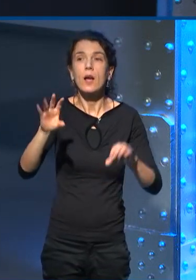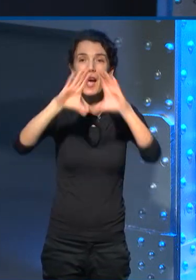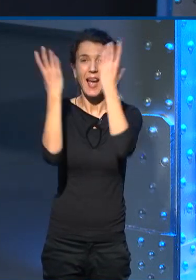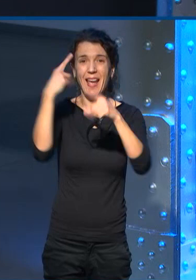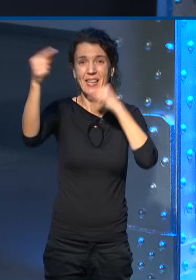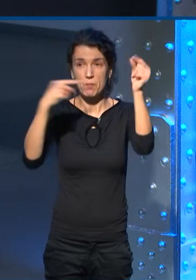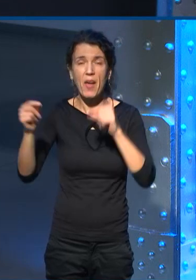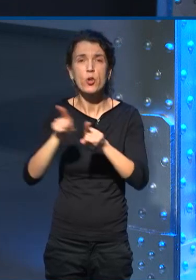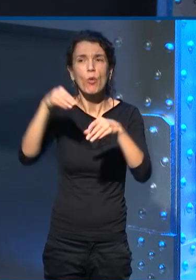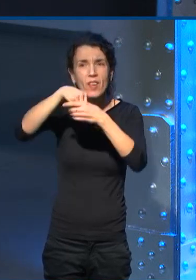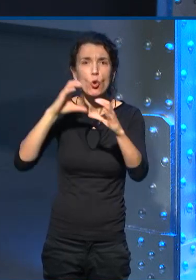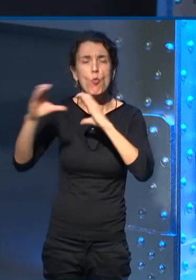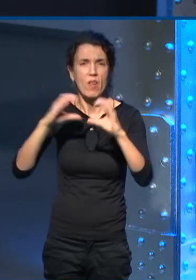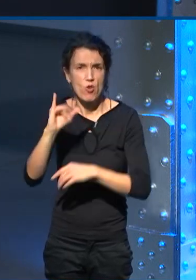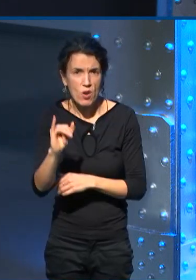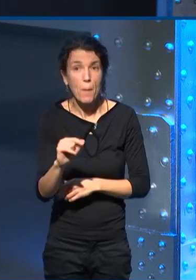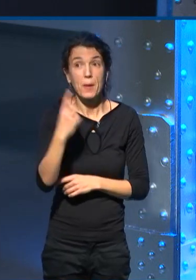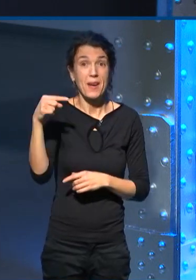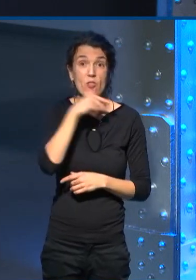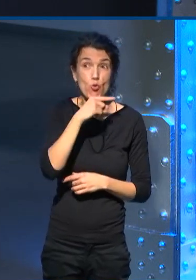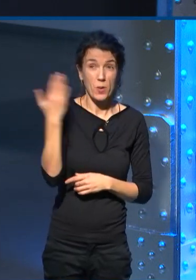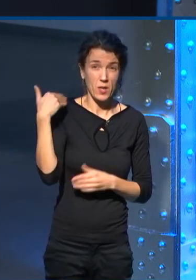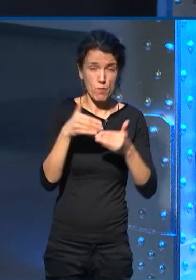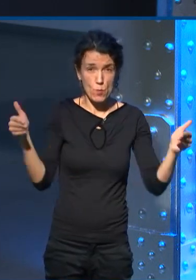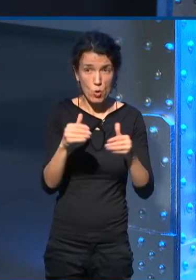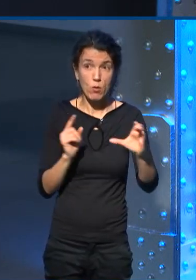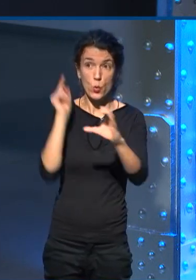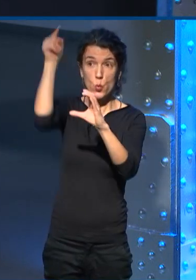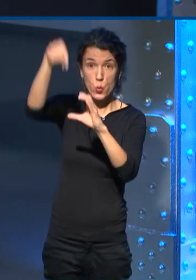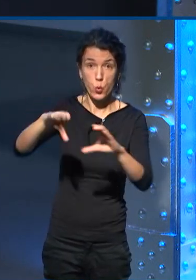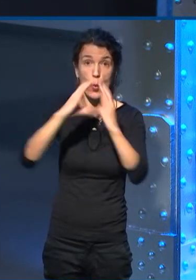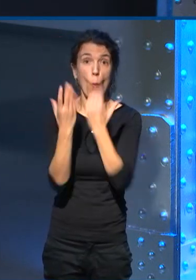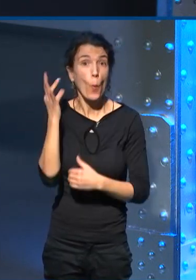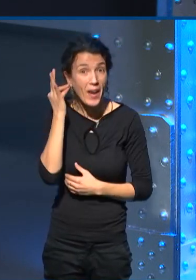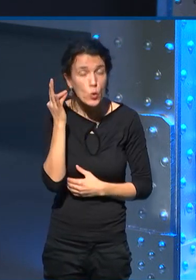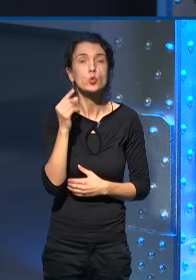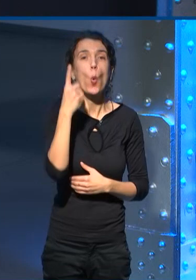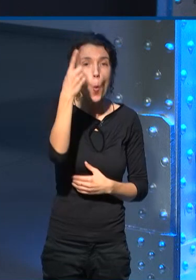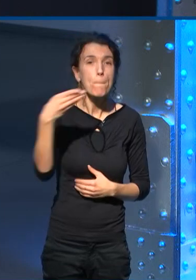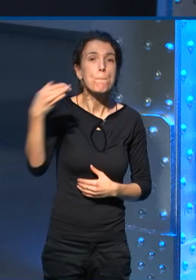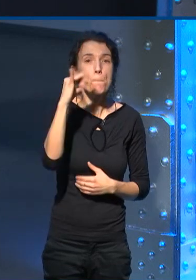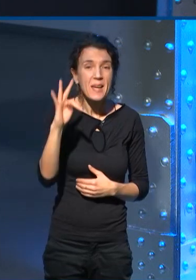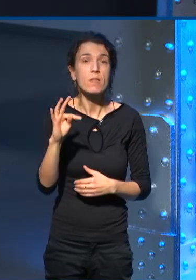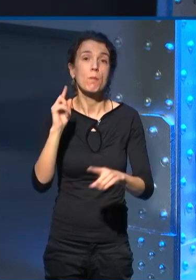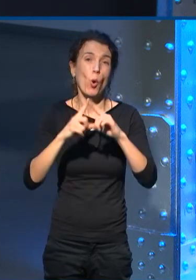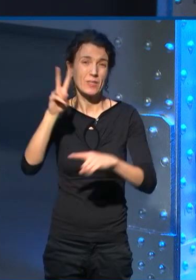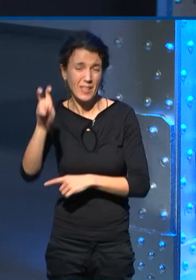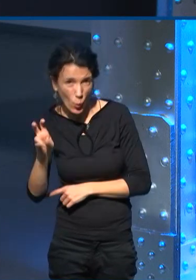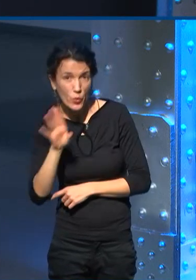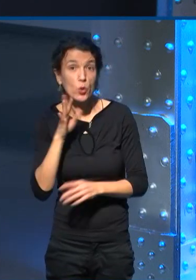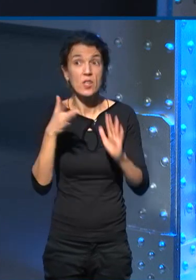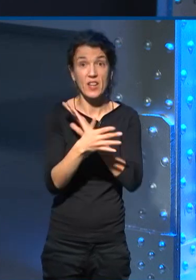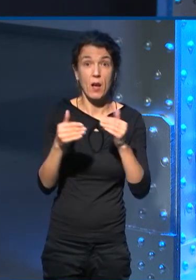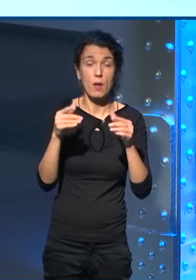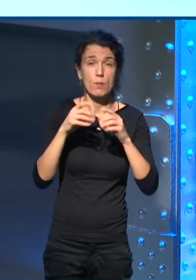utilizar comunicaciones, las Venera soviéticas fueron las primeras naves que fueron a Venus, de 1 bits por segundo. Ayer José Manuel explicaba que esas